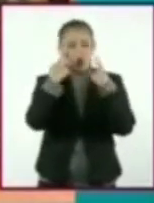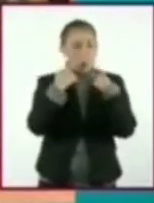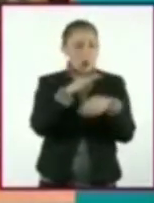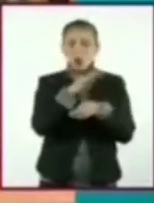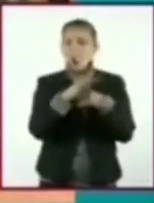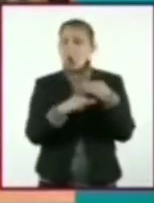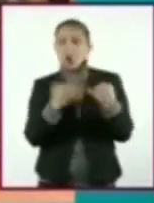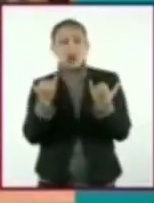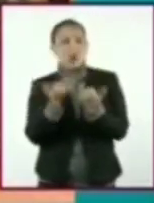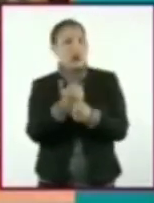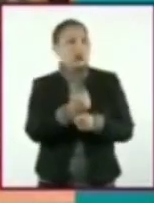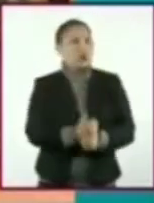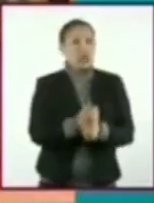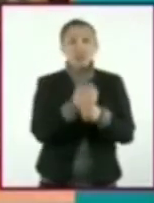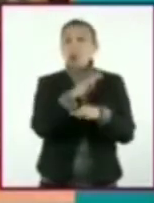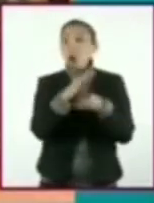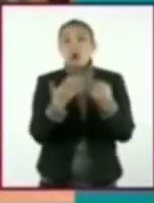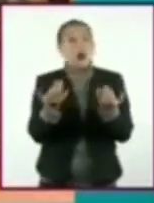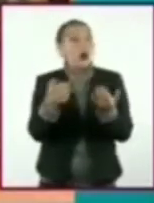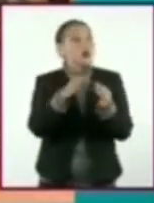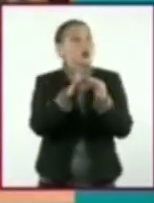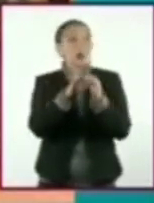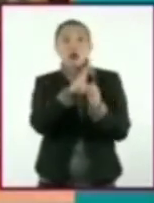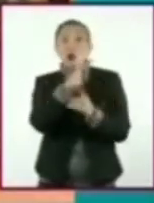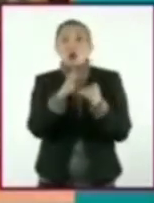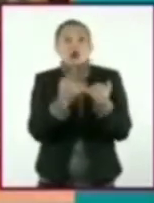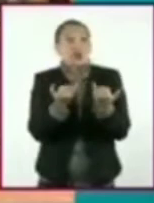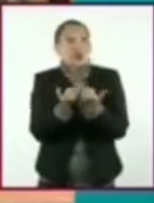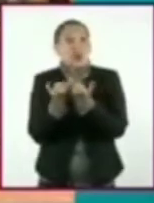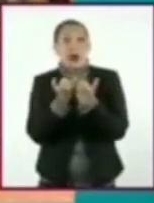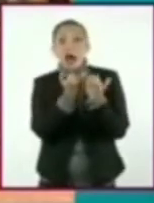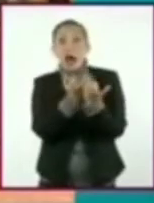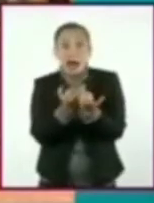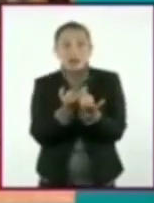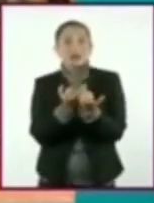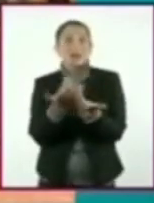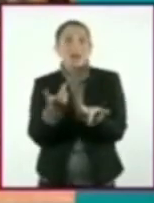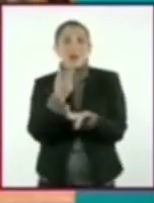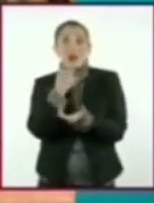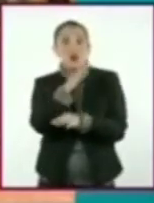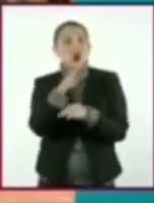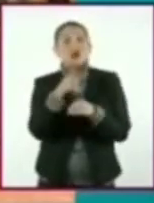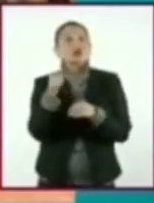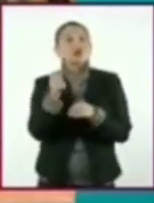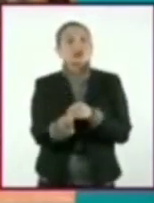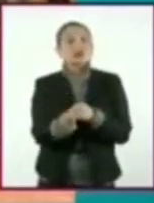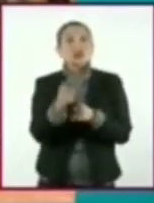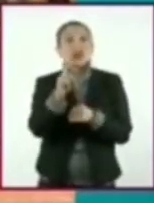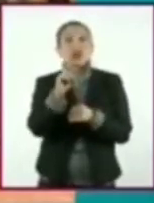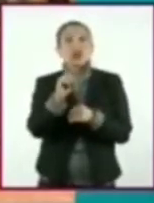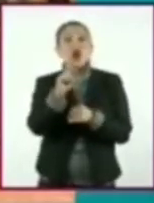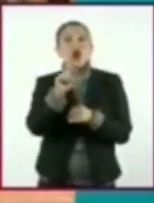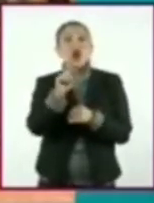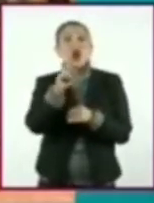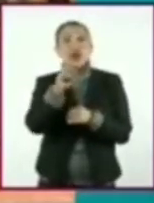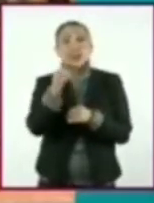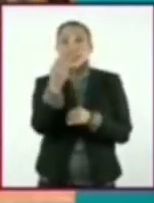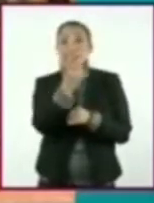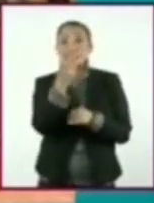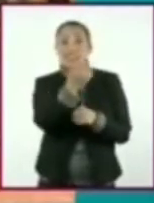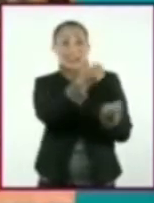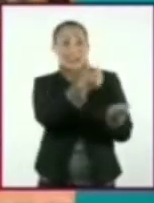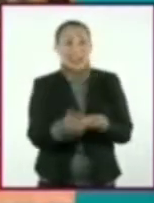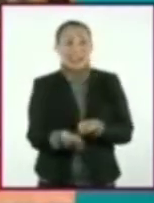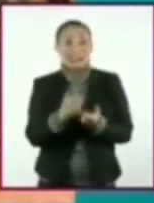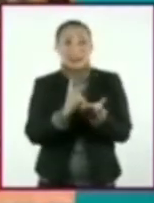lloramos, todos sufrimos, somos todos uno, somos todos iguales. Y hablando de todos, Dolores, necesito que me